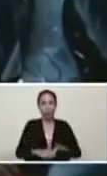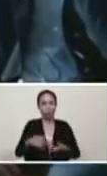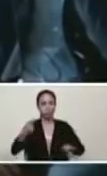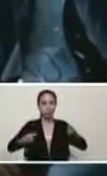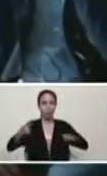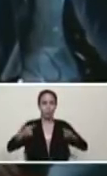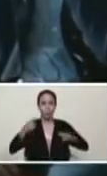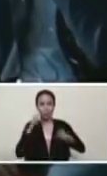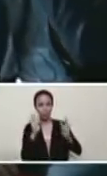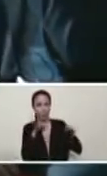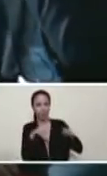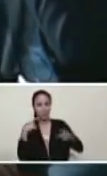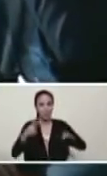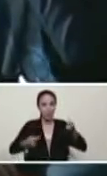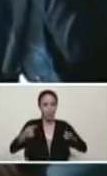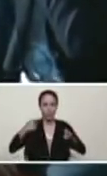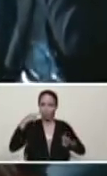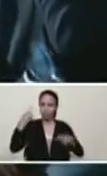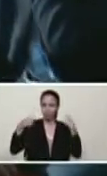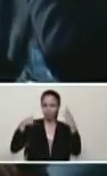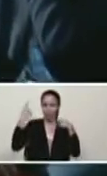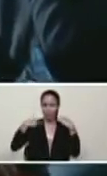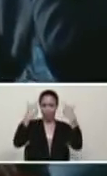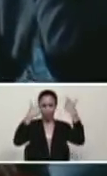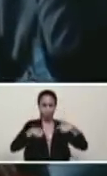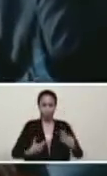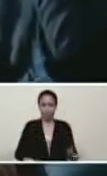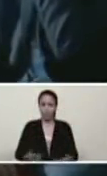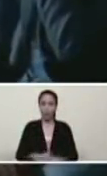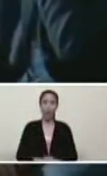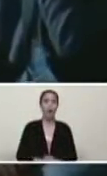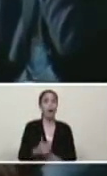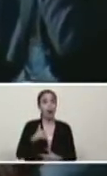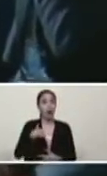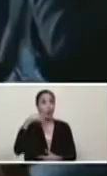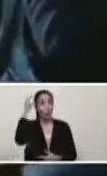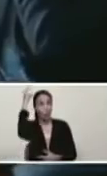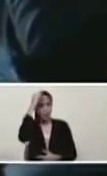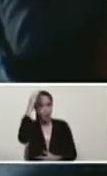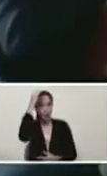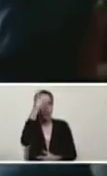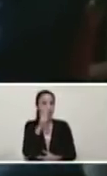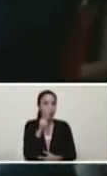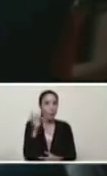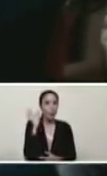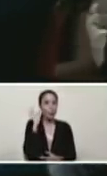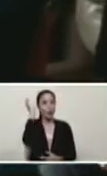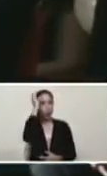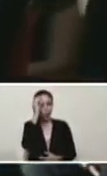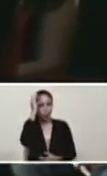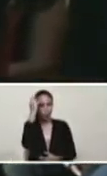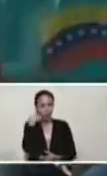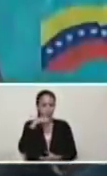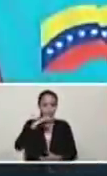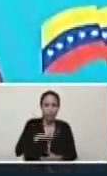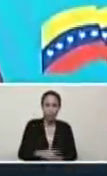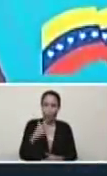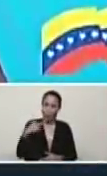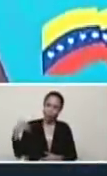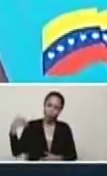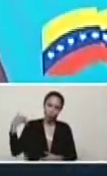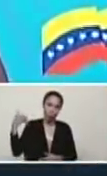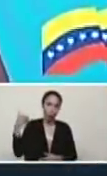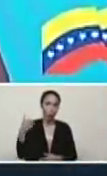de locura. Debemos tener conciencia los venezolanos y las venezolanas del tiempo histórico que estamos